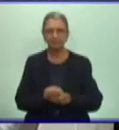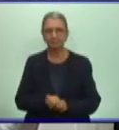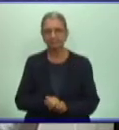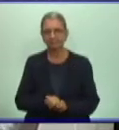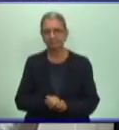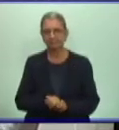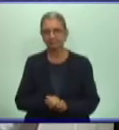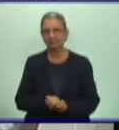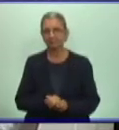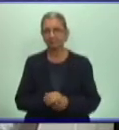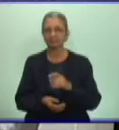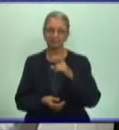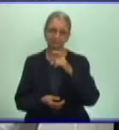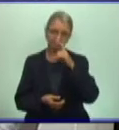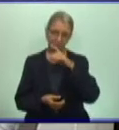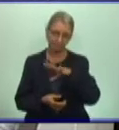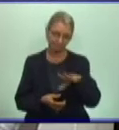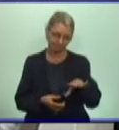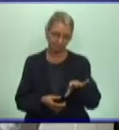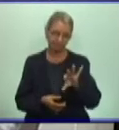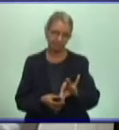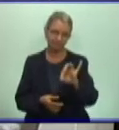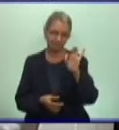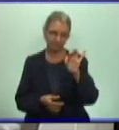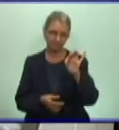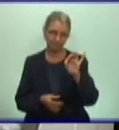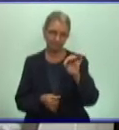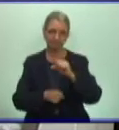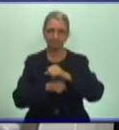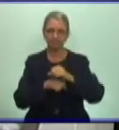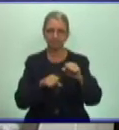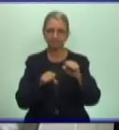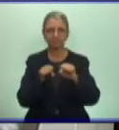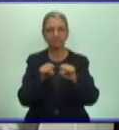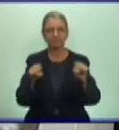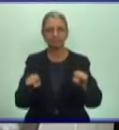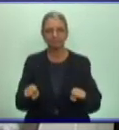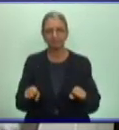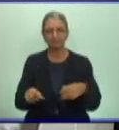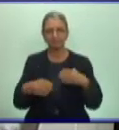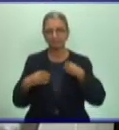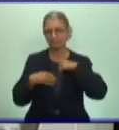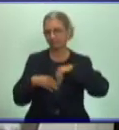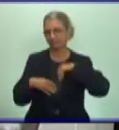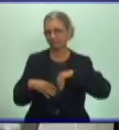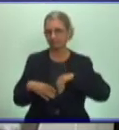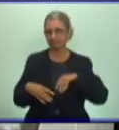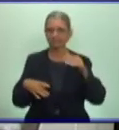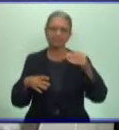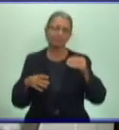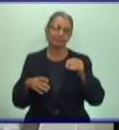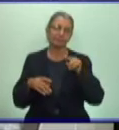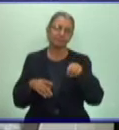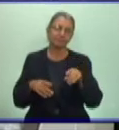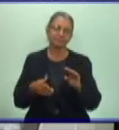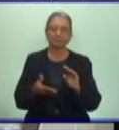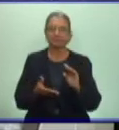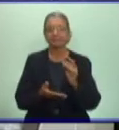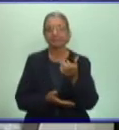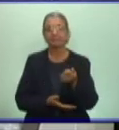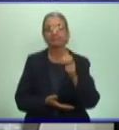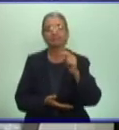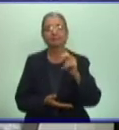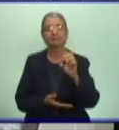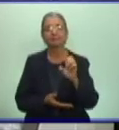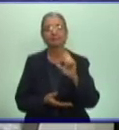Independientemente de que el alumno escoge el sistema de órganos, todos están en los mismos libros de texto. Los anexos que le acompañan tienen que